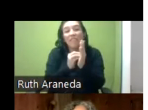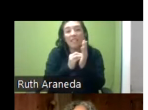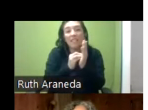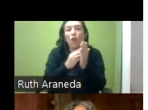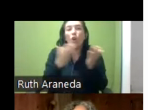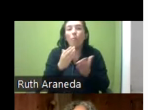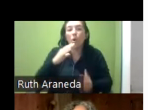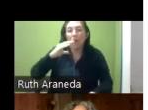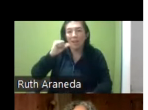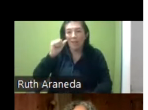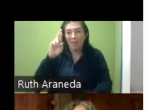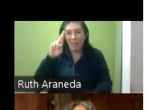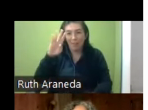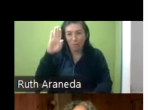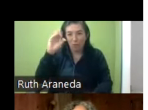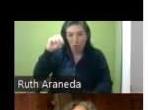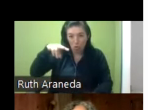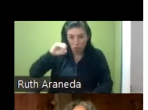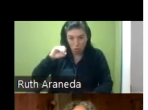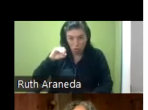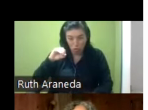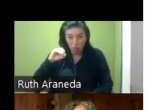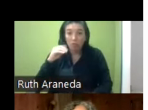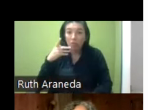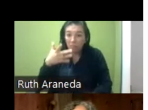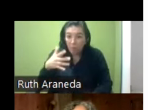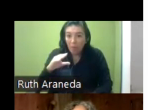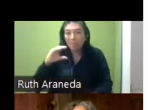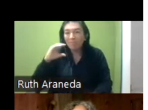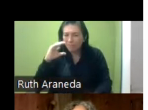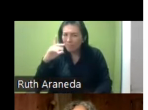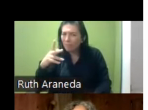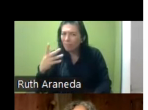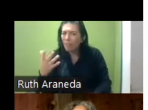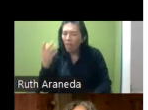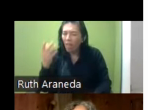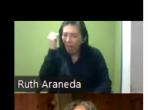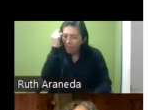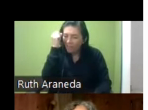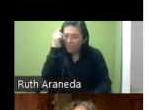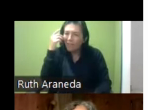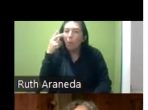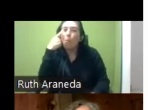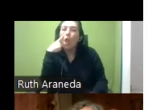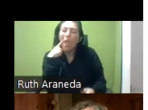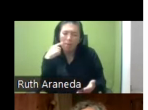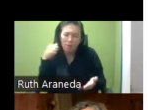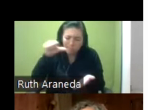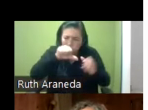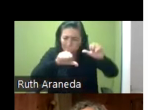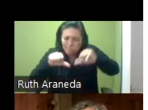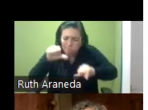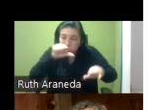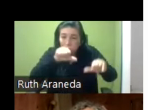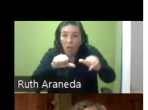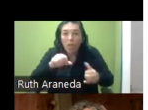radiocarbónicamente y de esa manera obtenemos periodos, ¿no? Acá se pueden